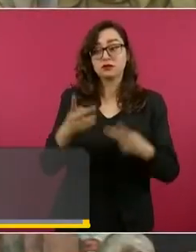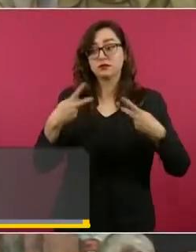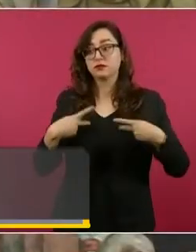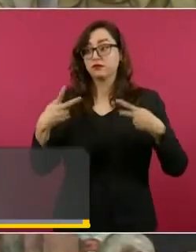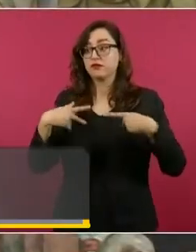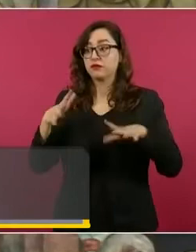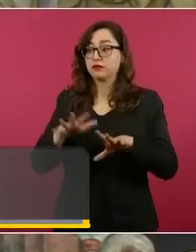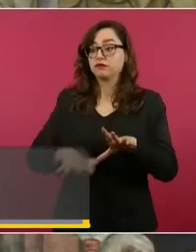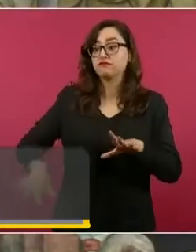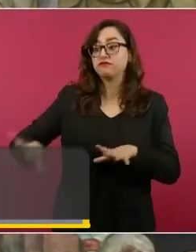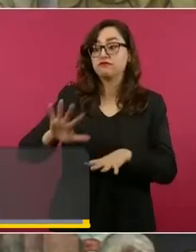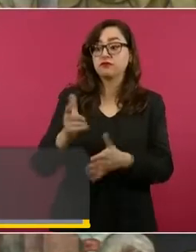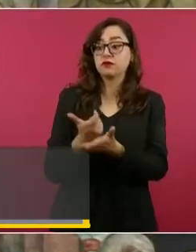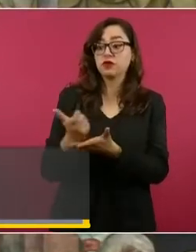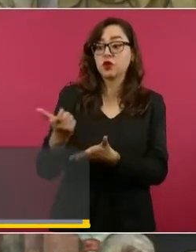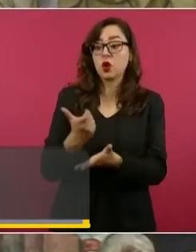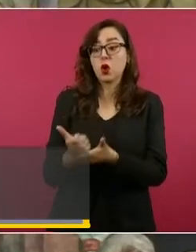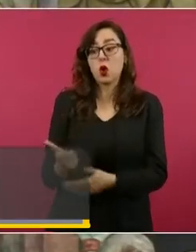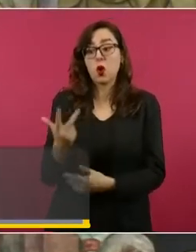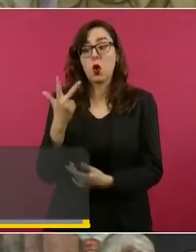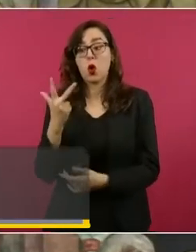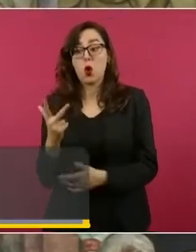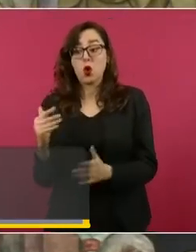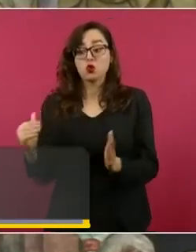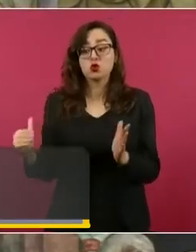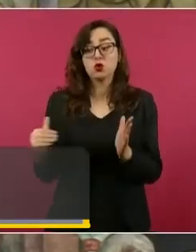8.943 pesos hubiese bajado a